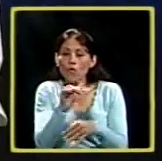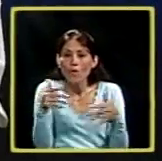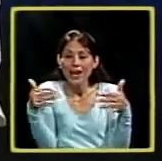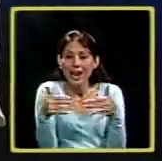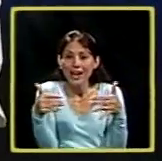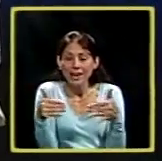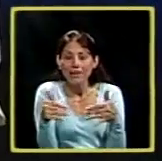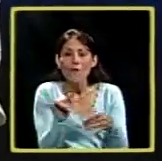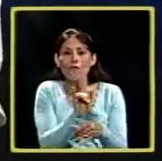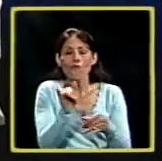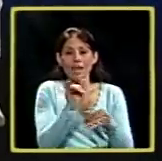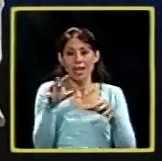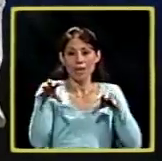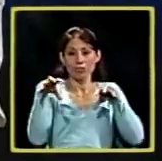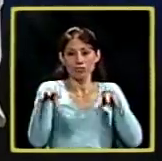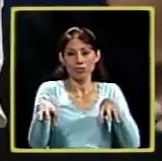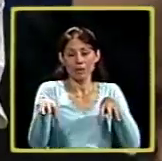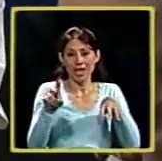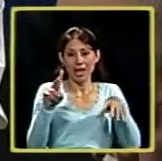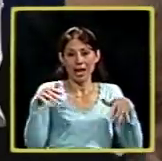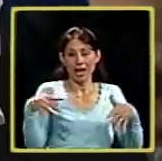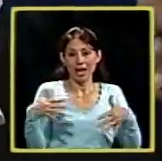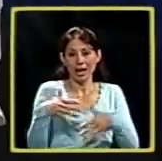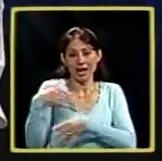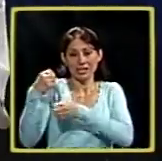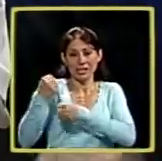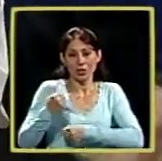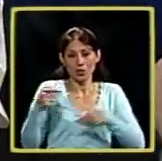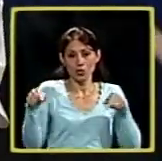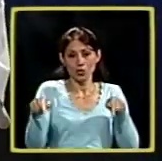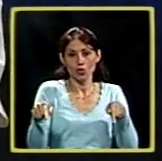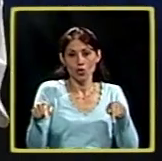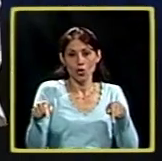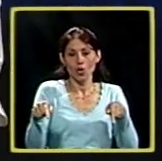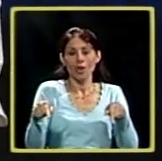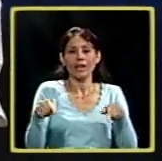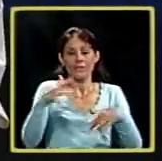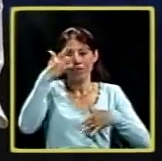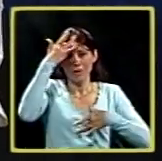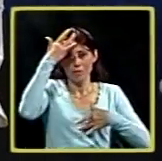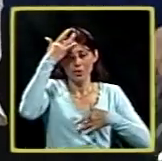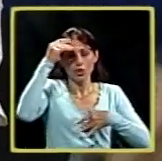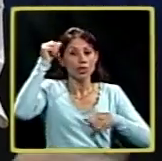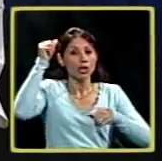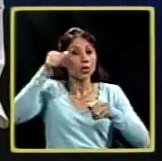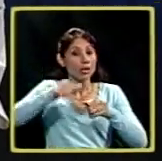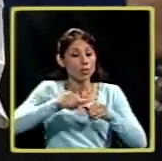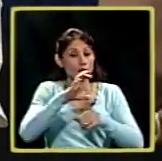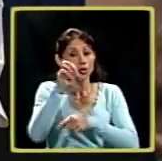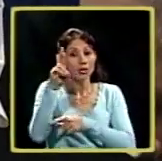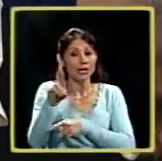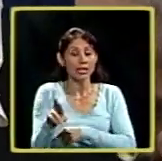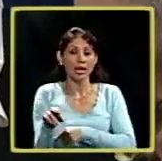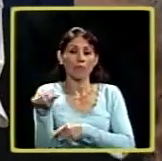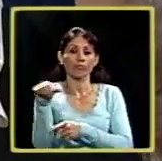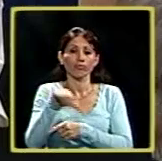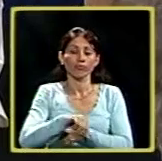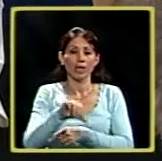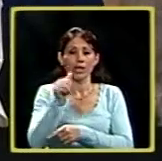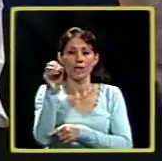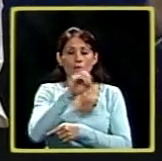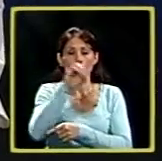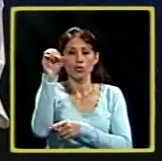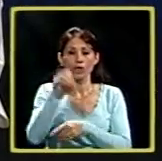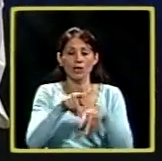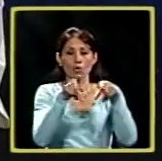los dos ejércitos. Recordemos que Costa Rica perdió el 10% de su población, justamente una población